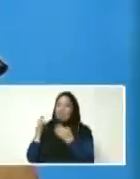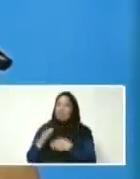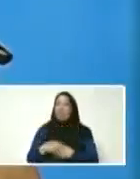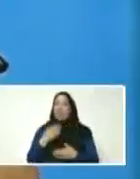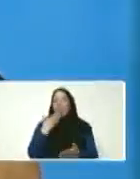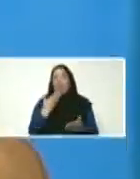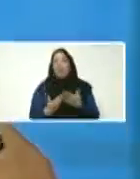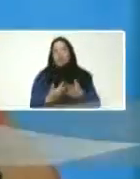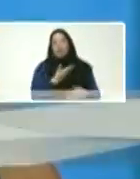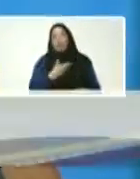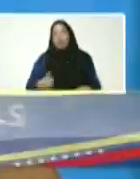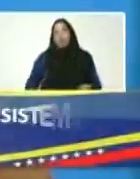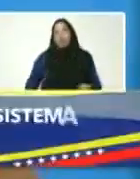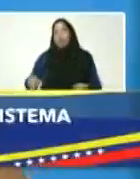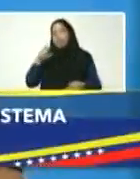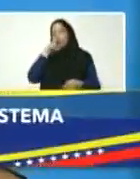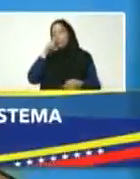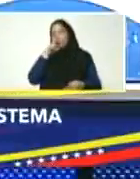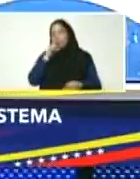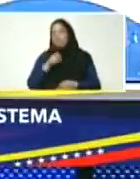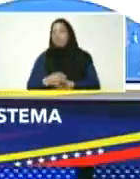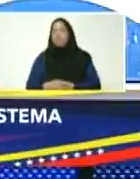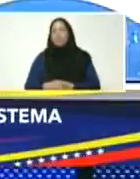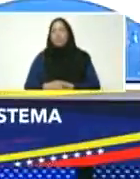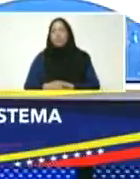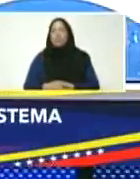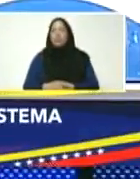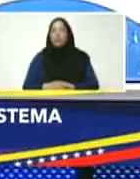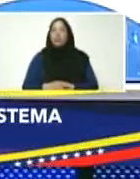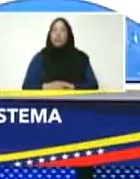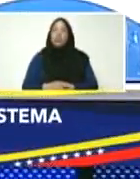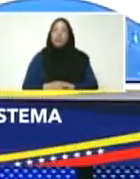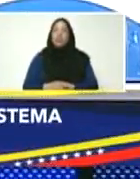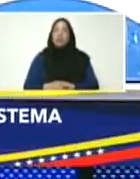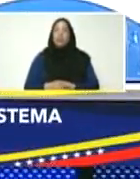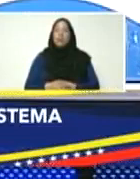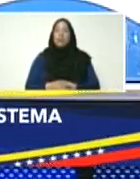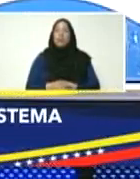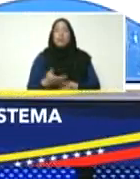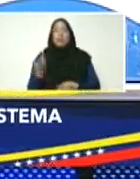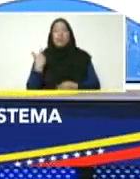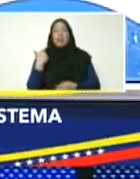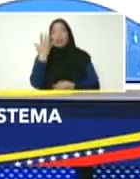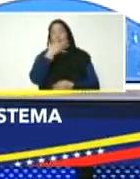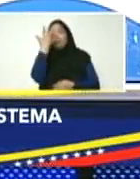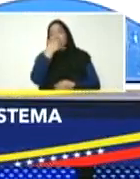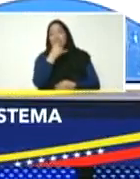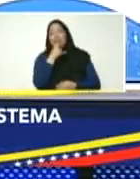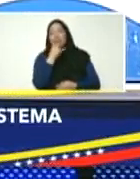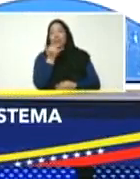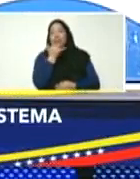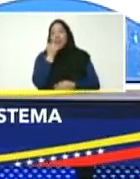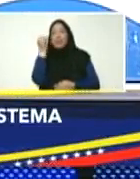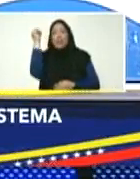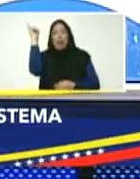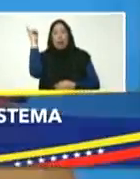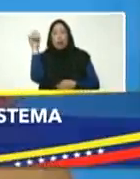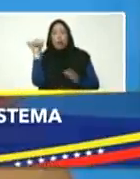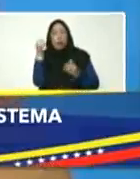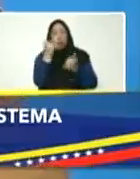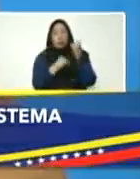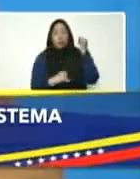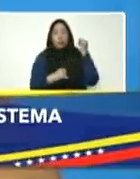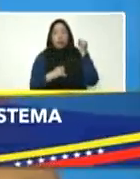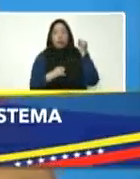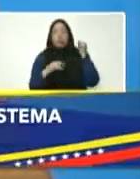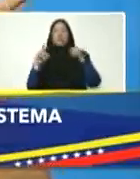Gracias, presidente. Mira, Iskra, te voy a llamar como Iskra Morao Gamarra. Gamarra es como de Yaracuy, ¿verdad? Gamarra